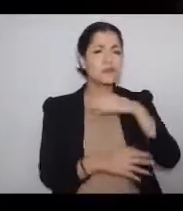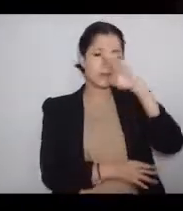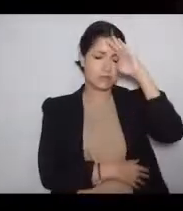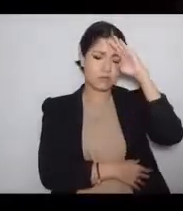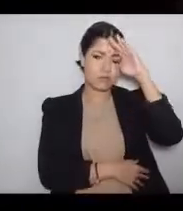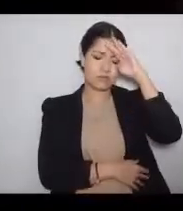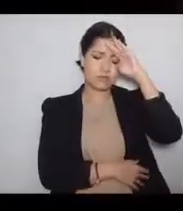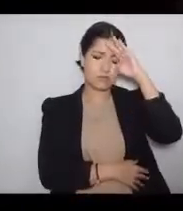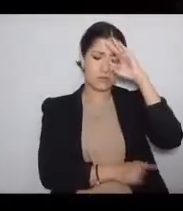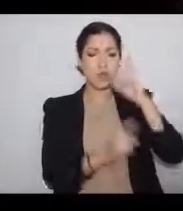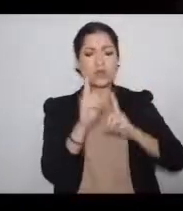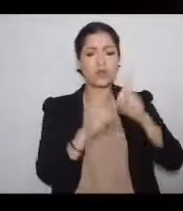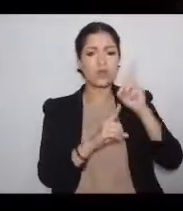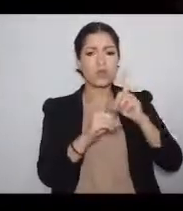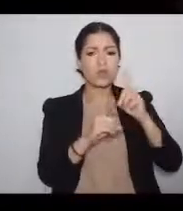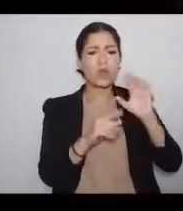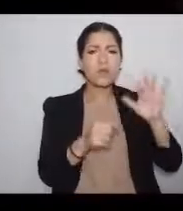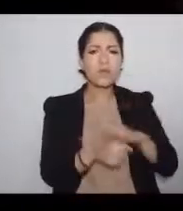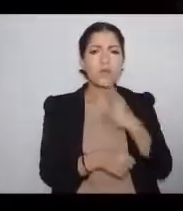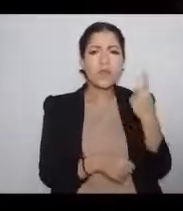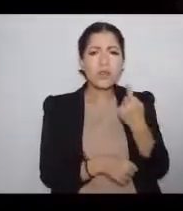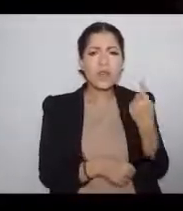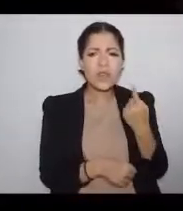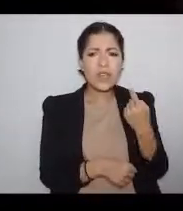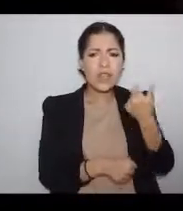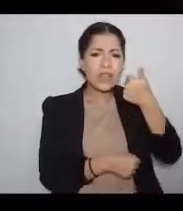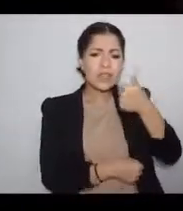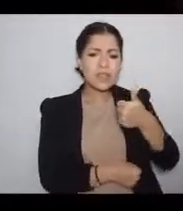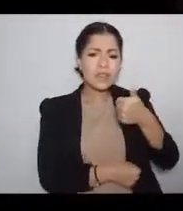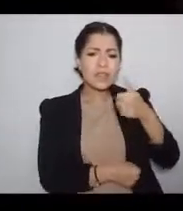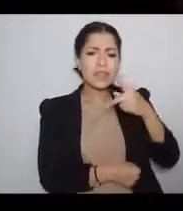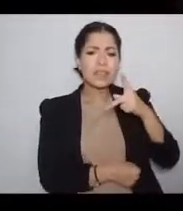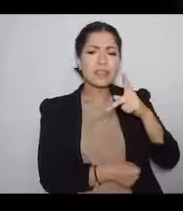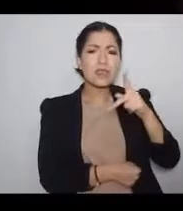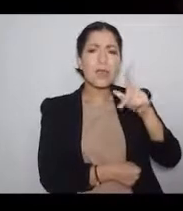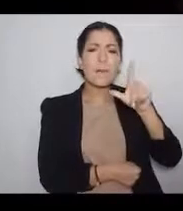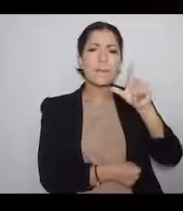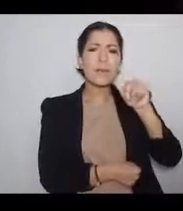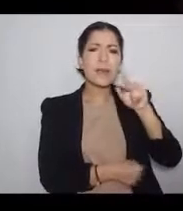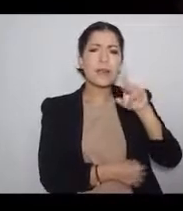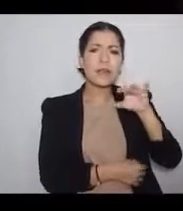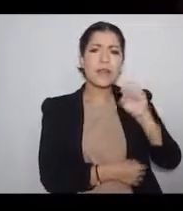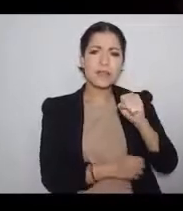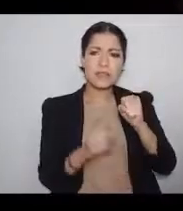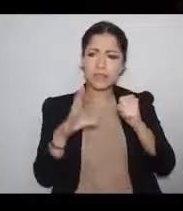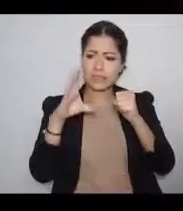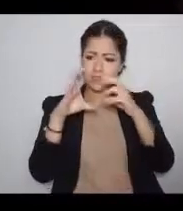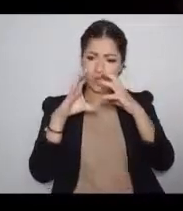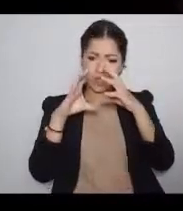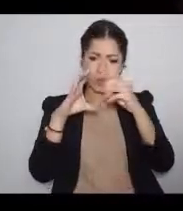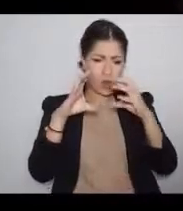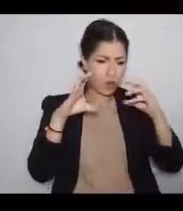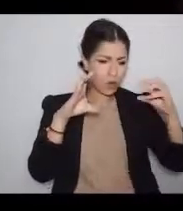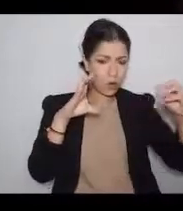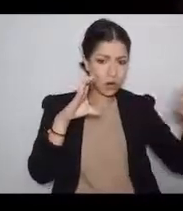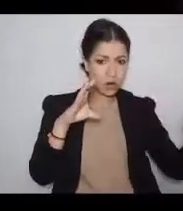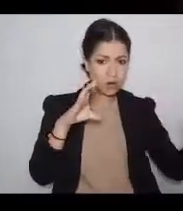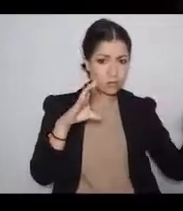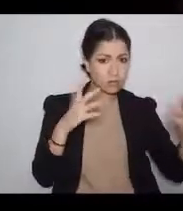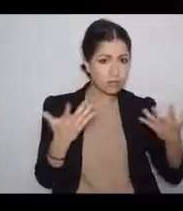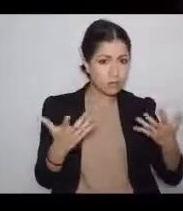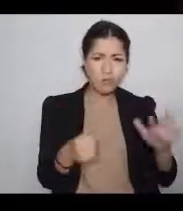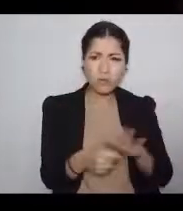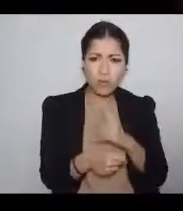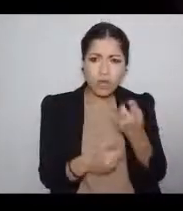hecho antes. ¿Por qué hay 6 planetas? ¿Por qué no 10 o 12? Tu